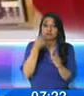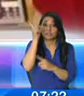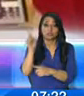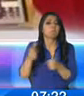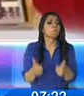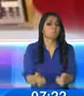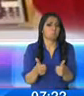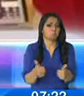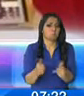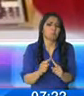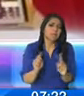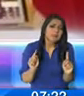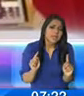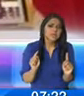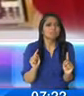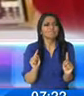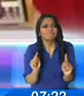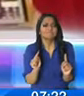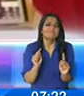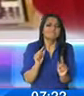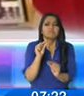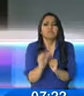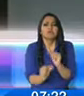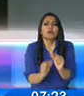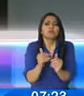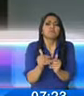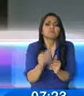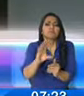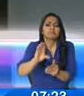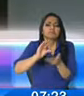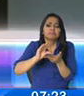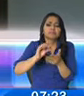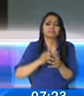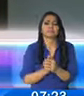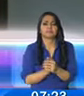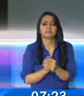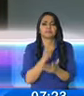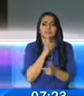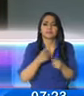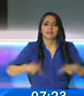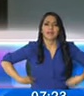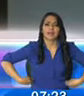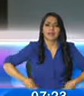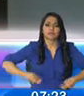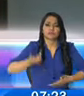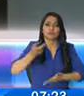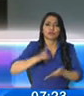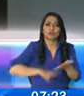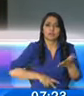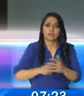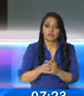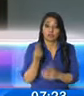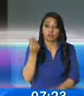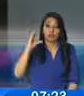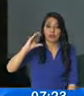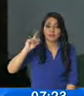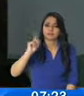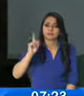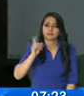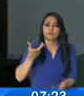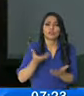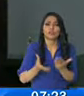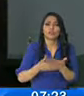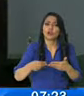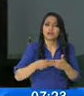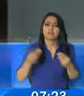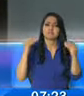buenas Aunque solo servirían al corto plazo hay una duplicación del gasto respecto al ni siquiera en dólares porque en dólares ha crecido